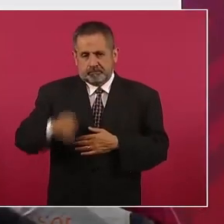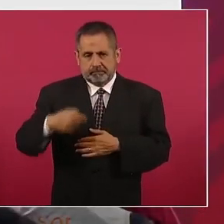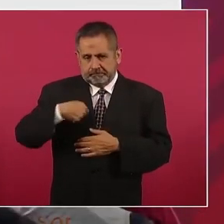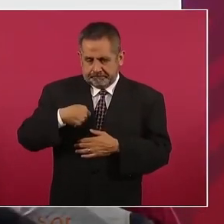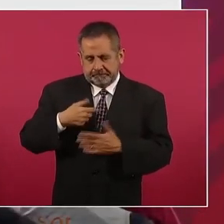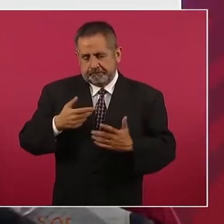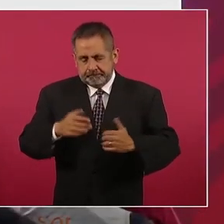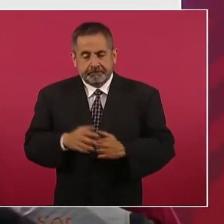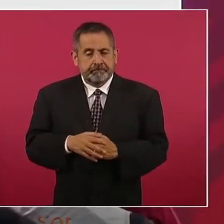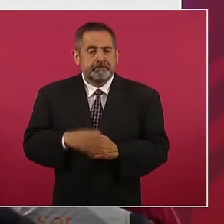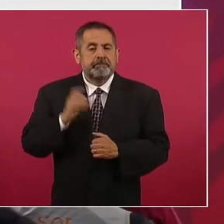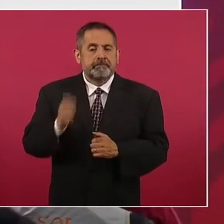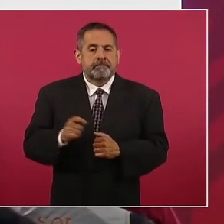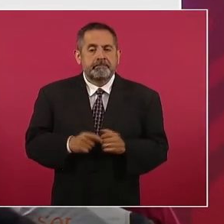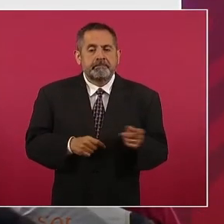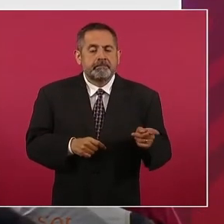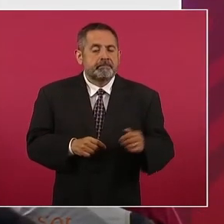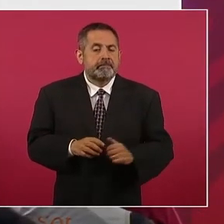son,